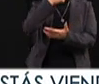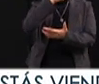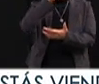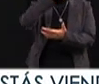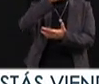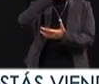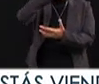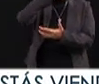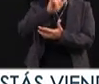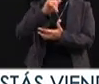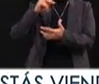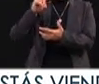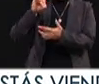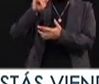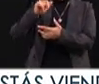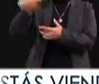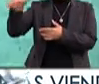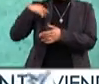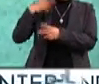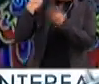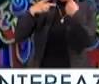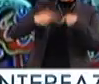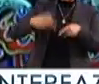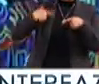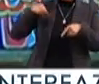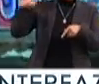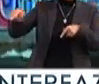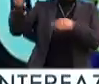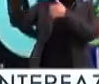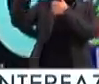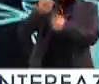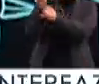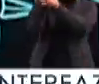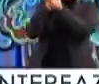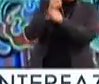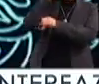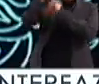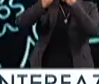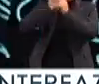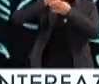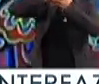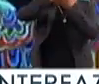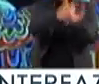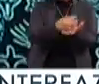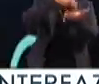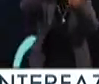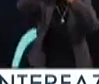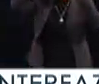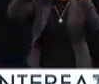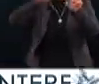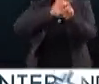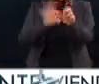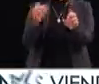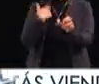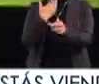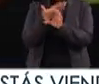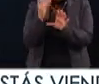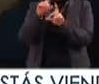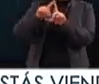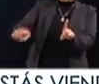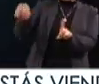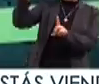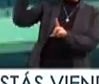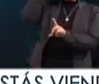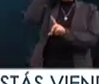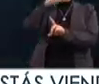de Portland, que por aquí está más, en donde traeremos artistas internacionales a colaborar en temas que pueden ser incluso muy ajenos también